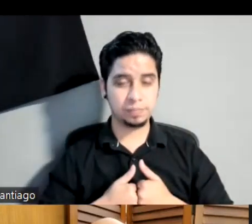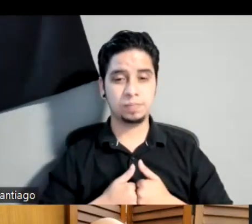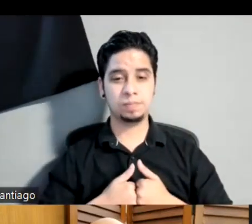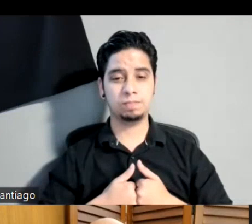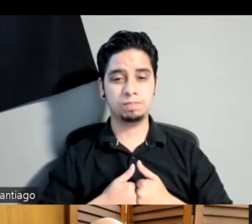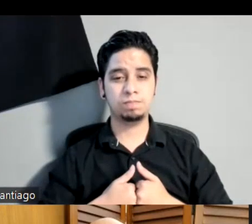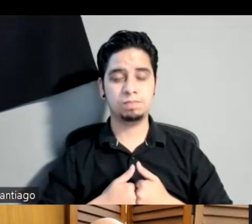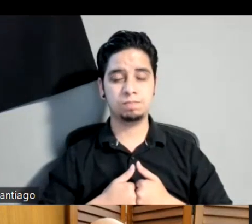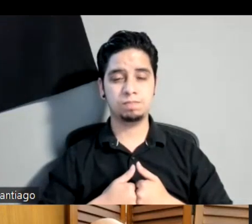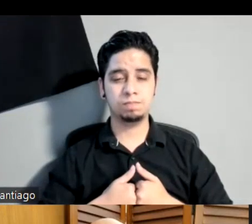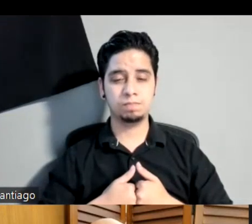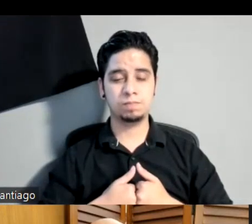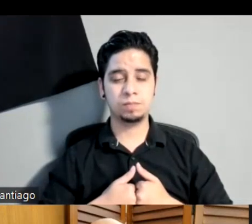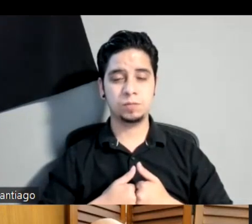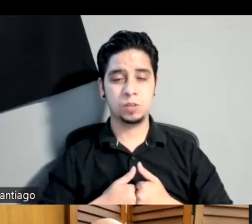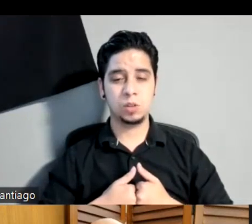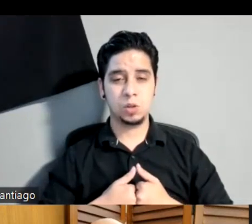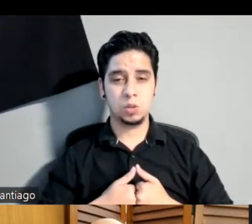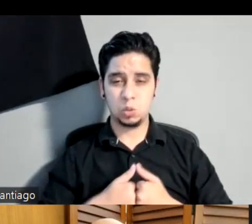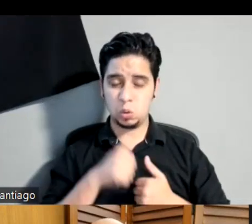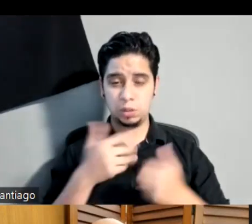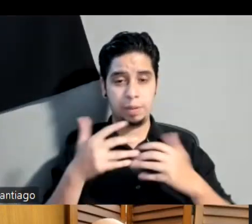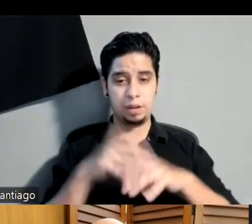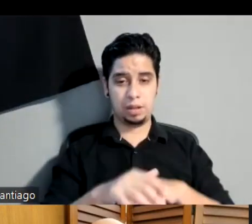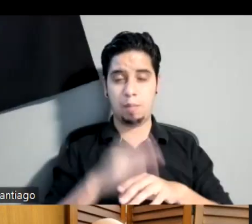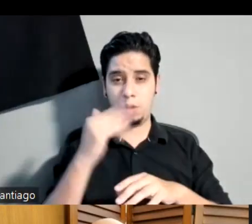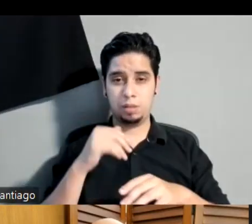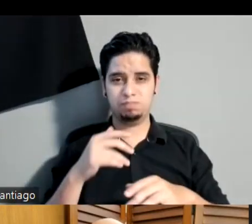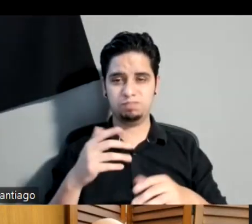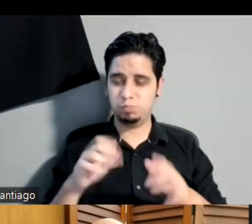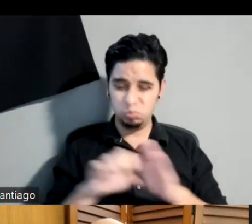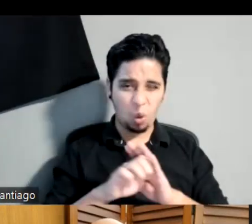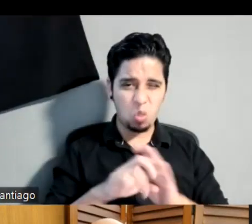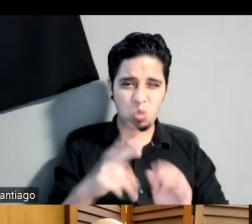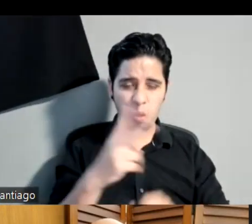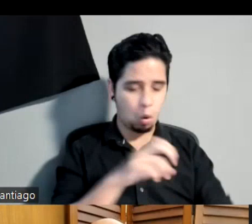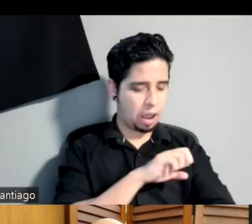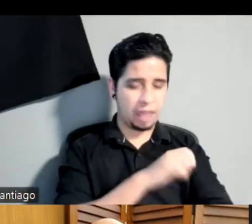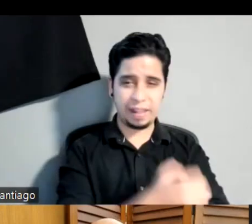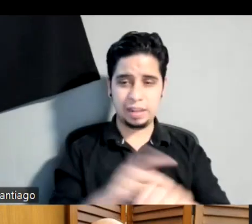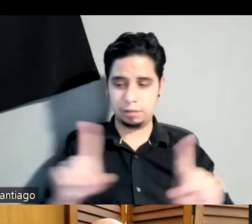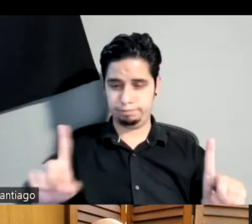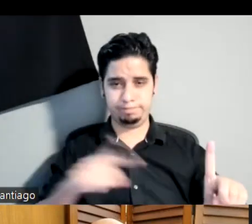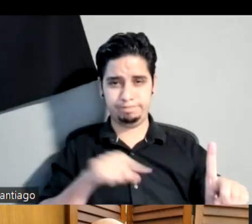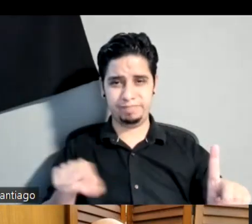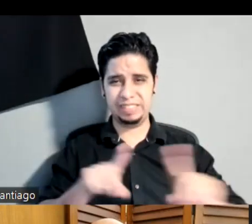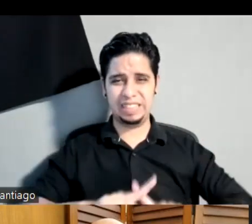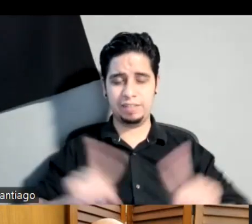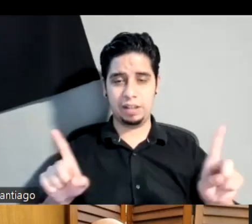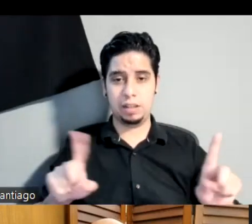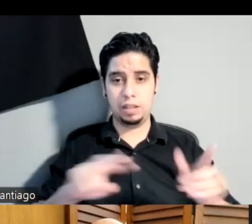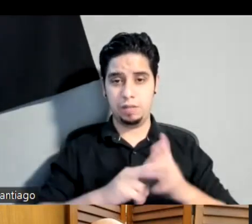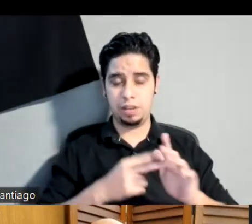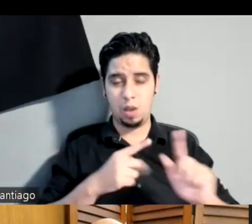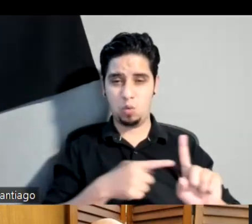lo voy, no se me mezclan, porque como son dos energías tan distintas, uno es tan denso y el